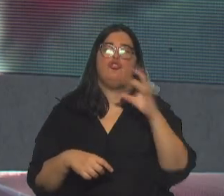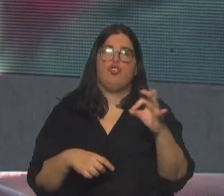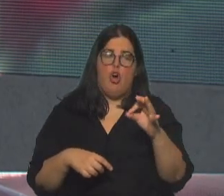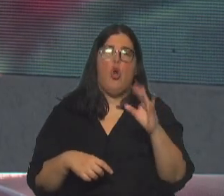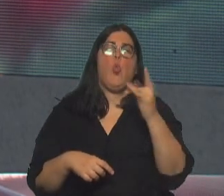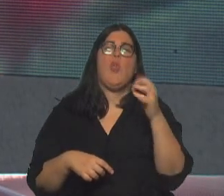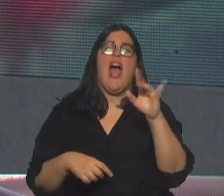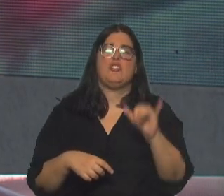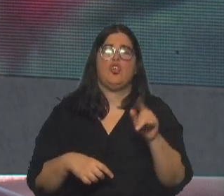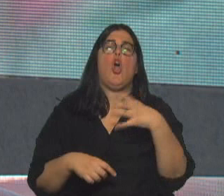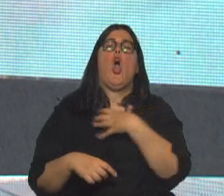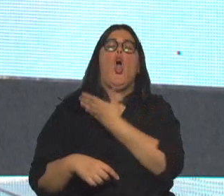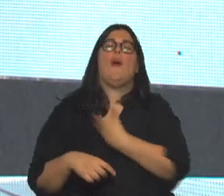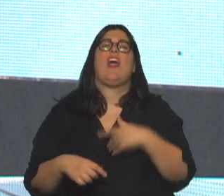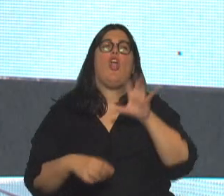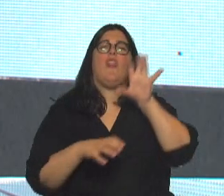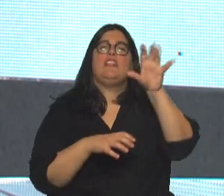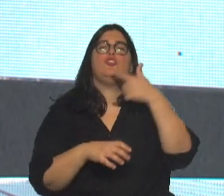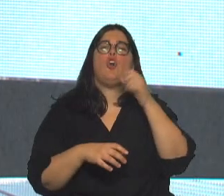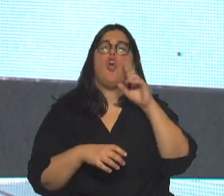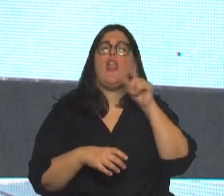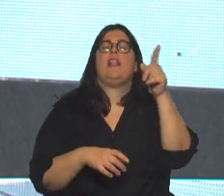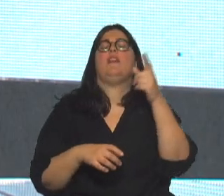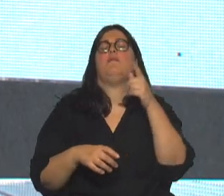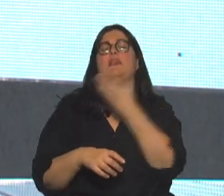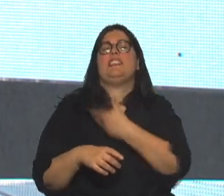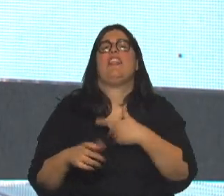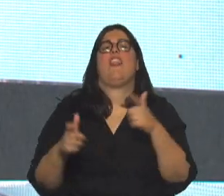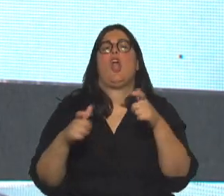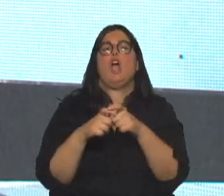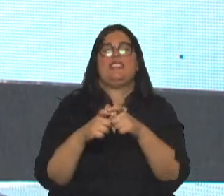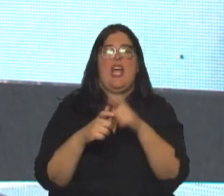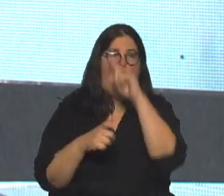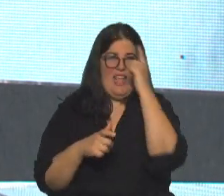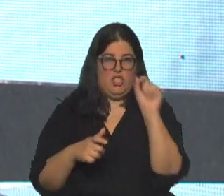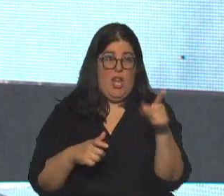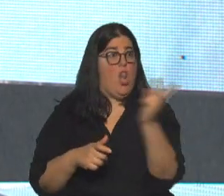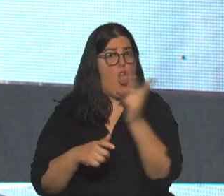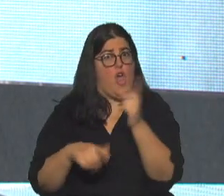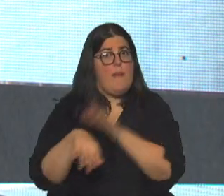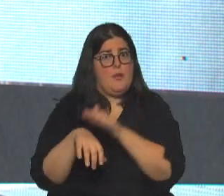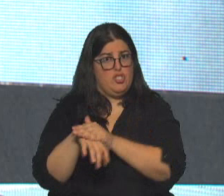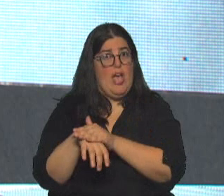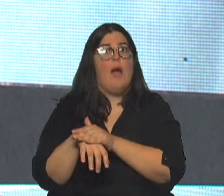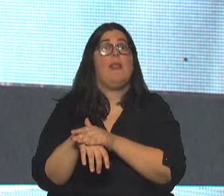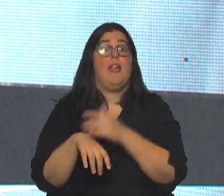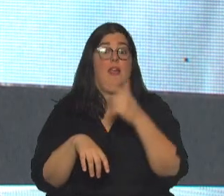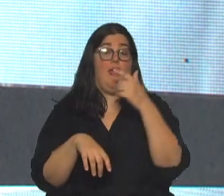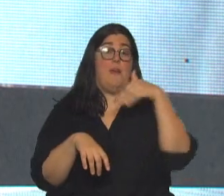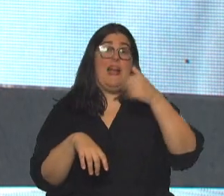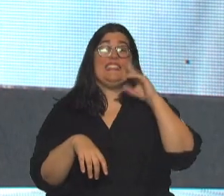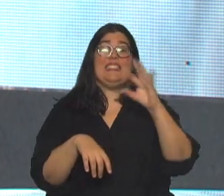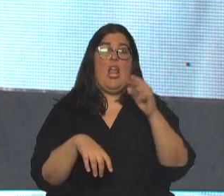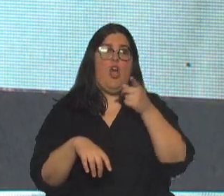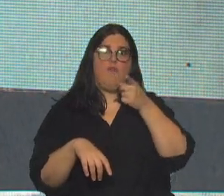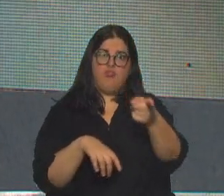Durazo, sí, bien, que es el gobernador de Sonora y que es el presidente del Consejo Nacional, que son los dos dirigentes que se hicieron cargo de todo esto, apunta a ellos. Y la verdad que lo que